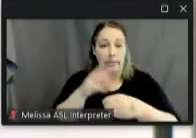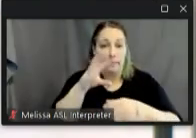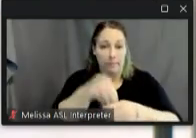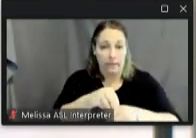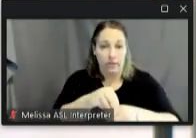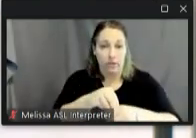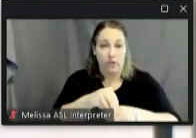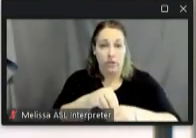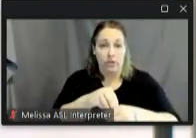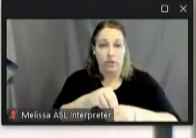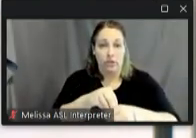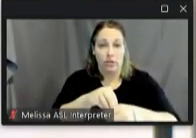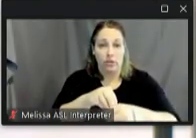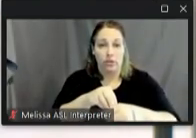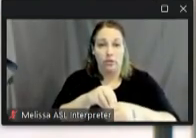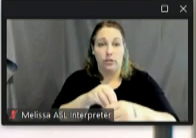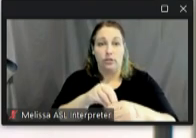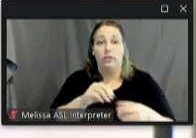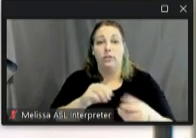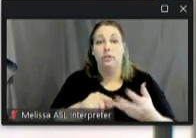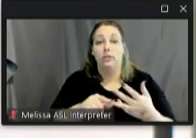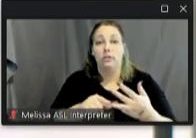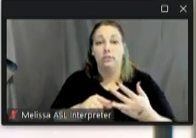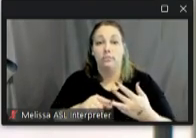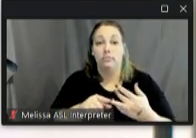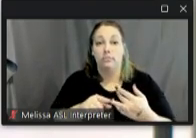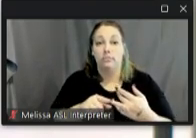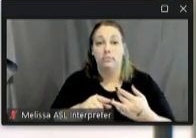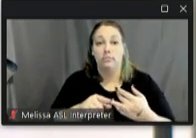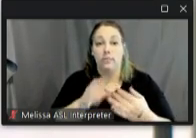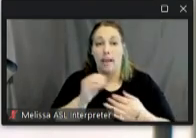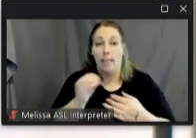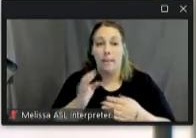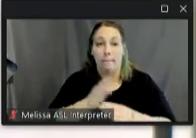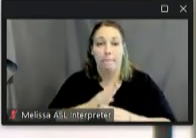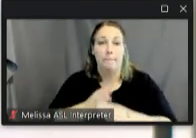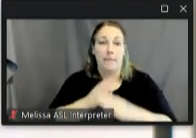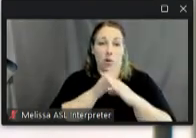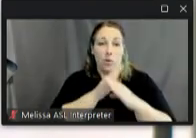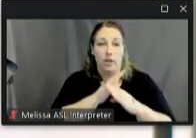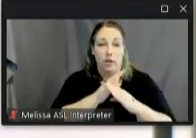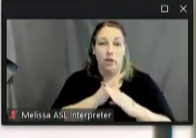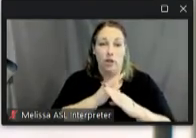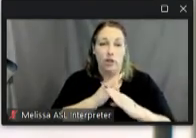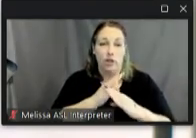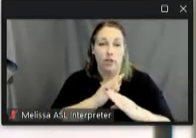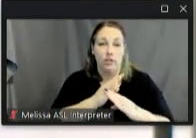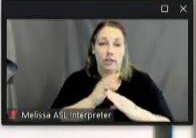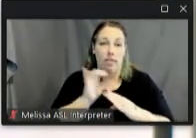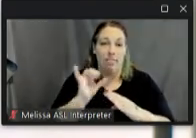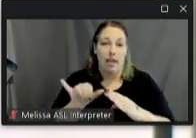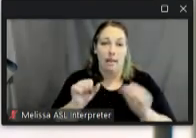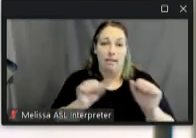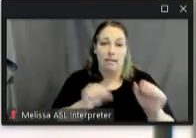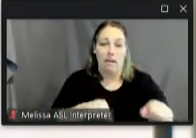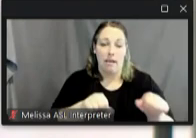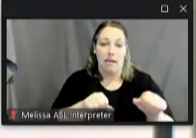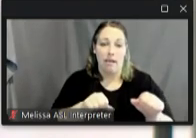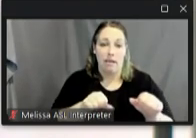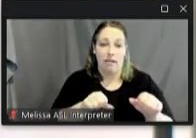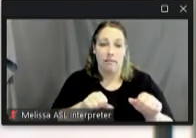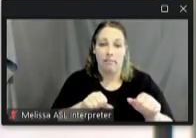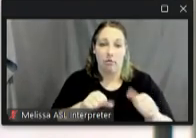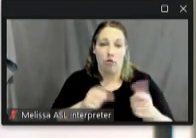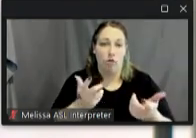poder potenciar atenciones integrales tanto en el servicio de salud, de educación, como el acceso a la justicia.